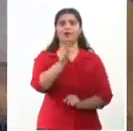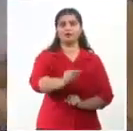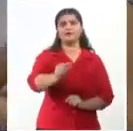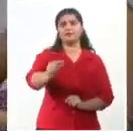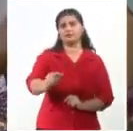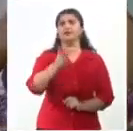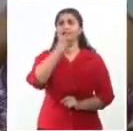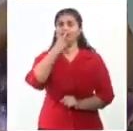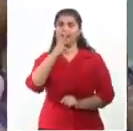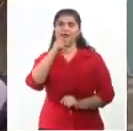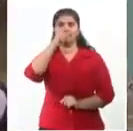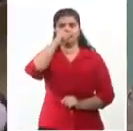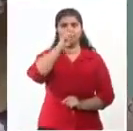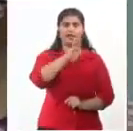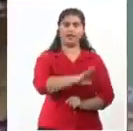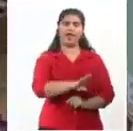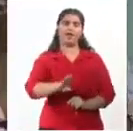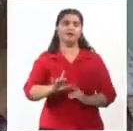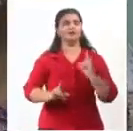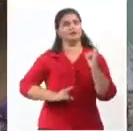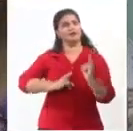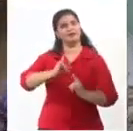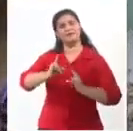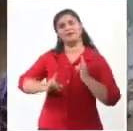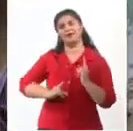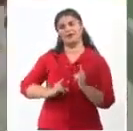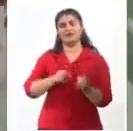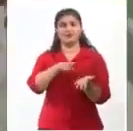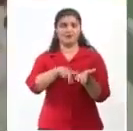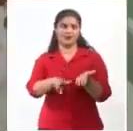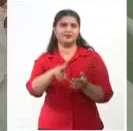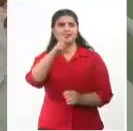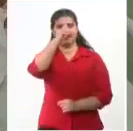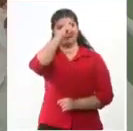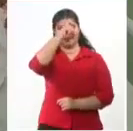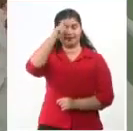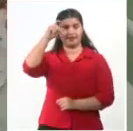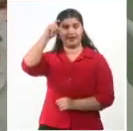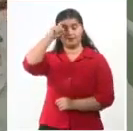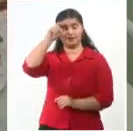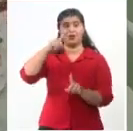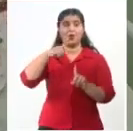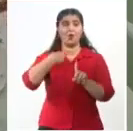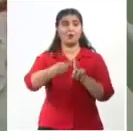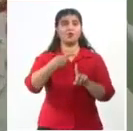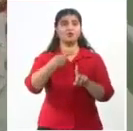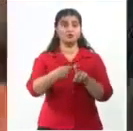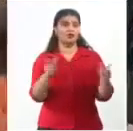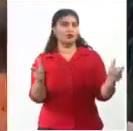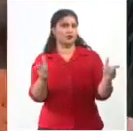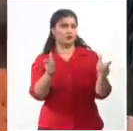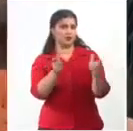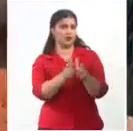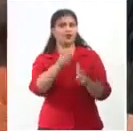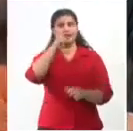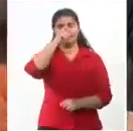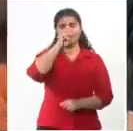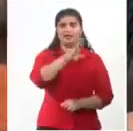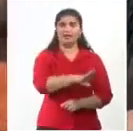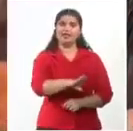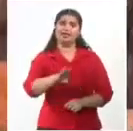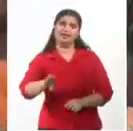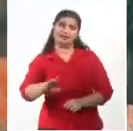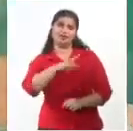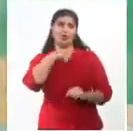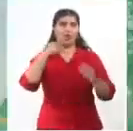atención materno-infantil, que mantiene a Santi Espíritus con una de las tasas de mortalidad más bajas de Cuba por cada 1000 nacidos vivos.